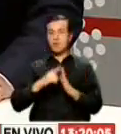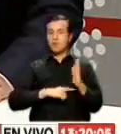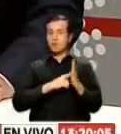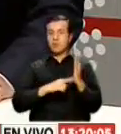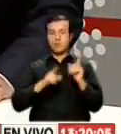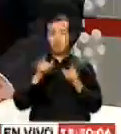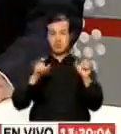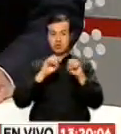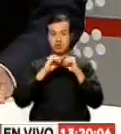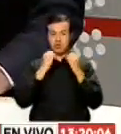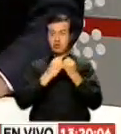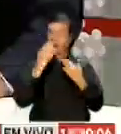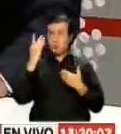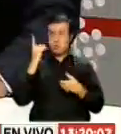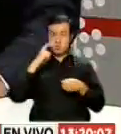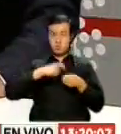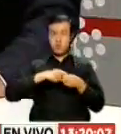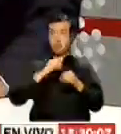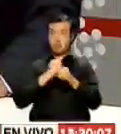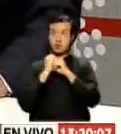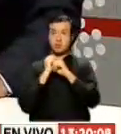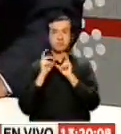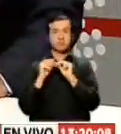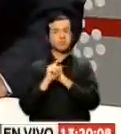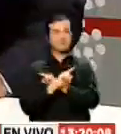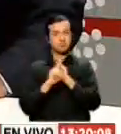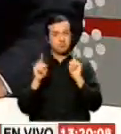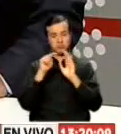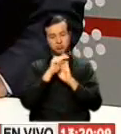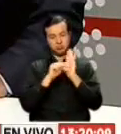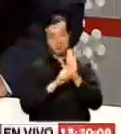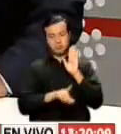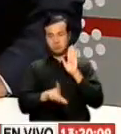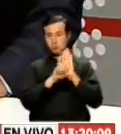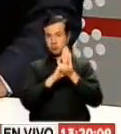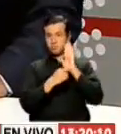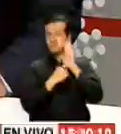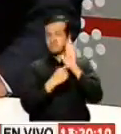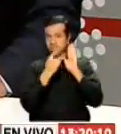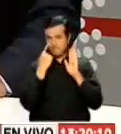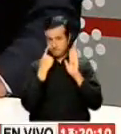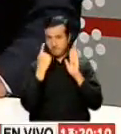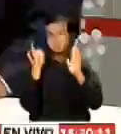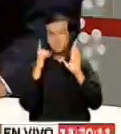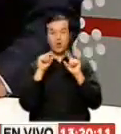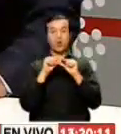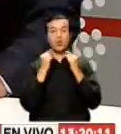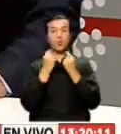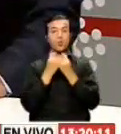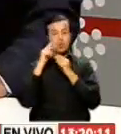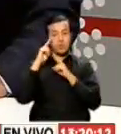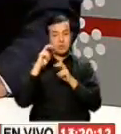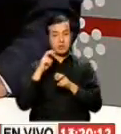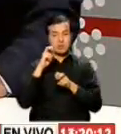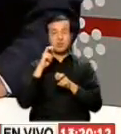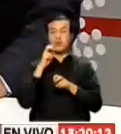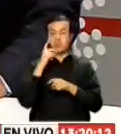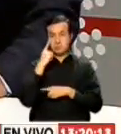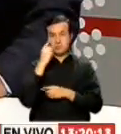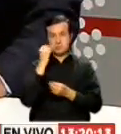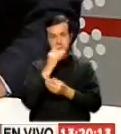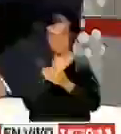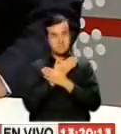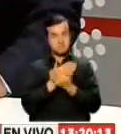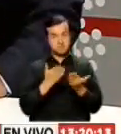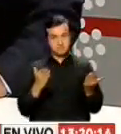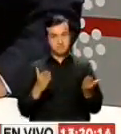afiliados a organizaciones políticas. Así lo confirma la normativa vigente y analistas. La Unidad de Investigación de los Medios Públicos trae este